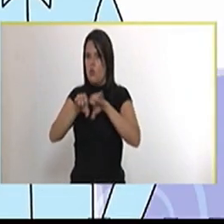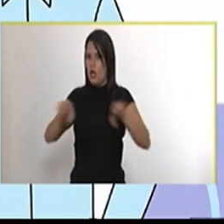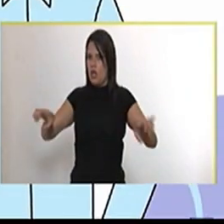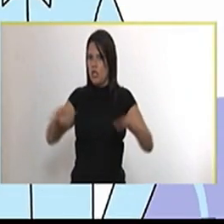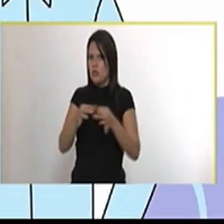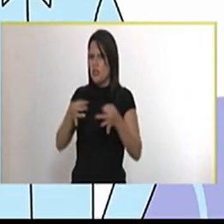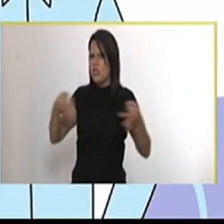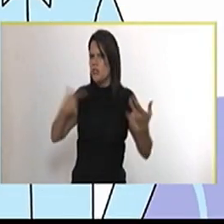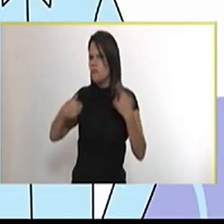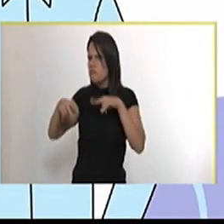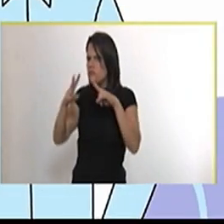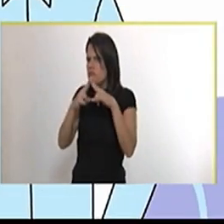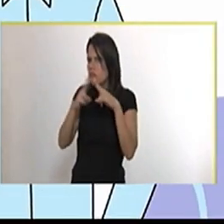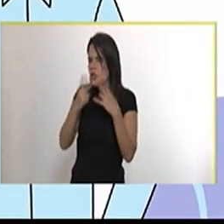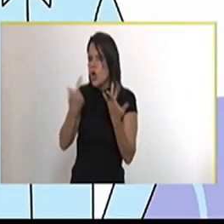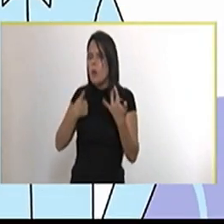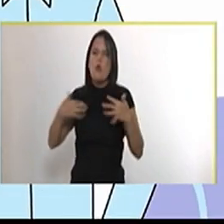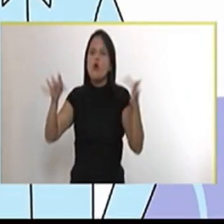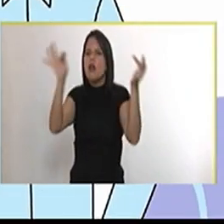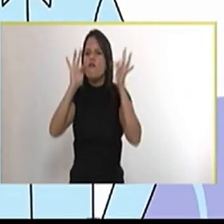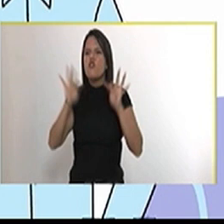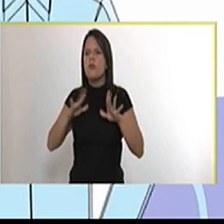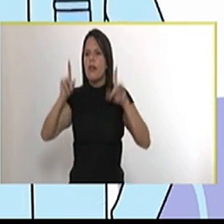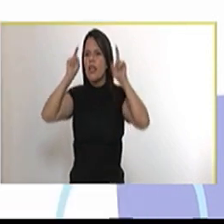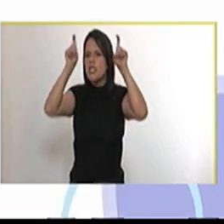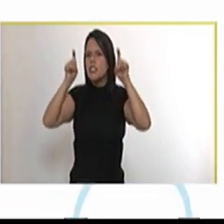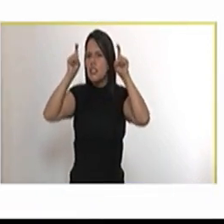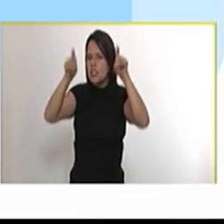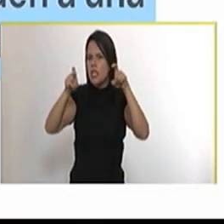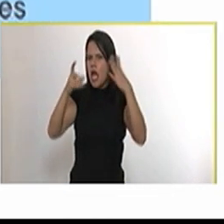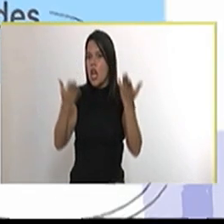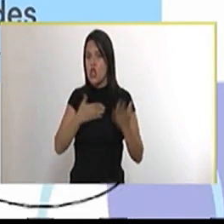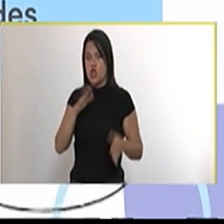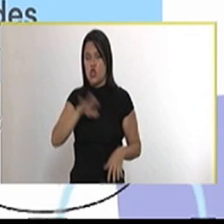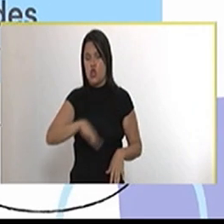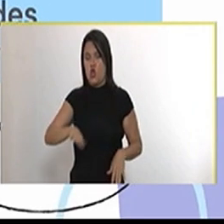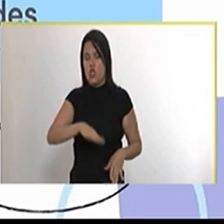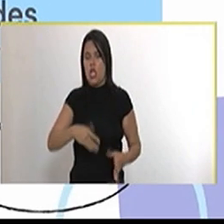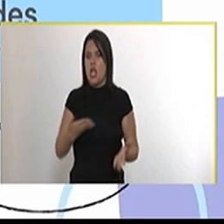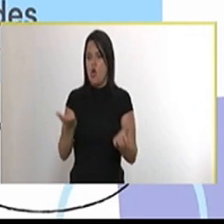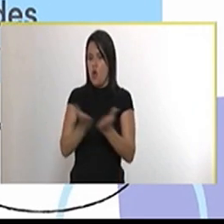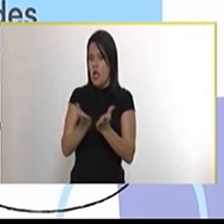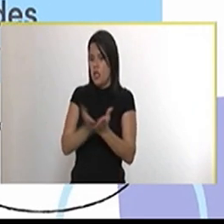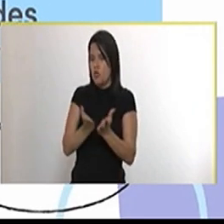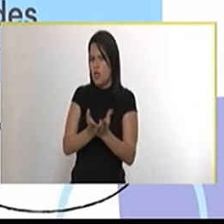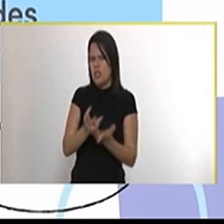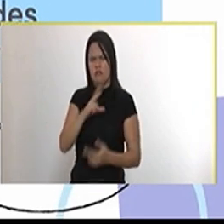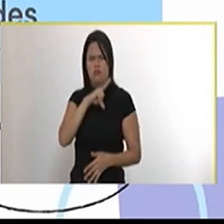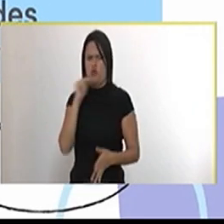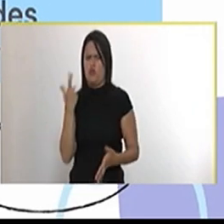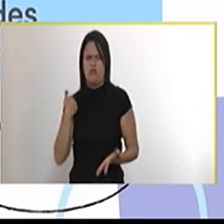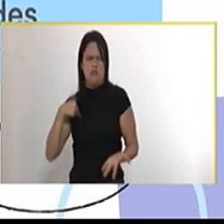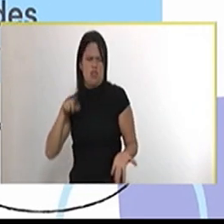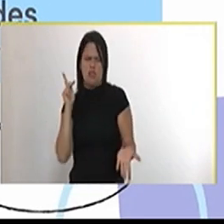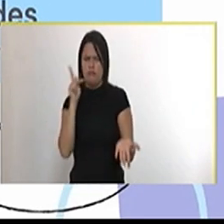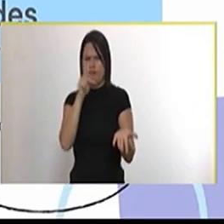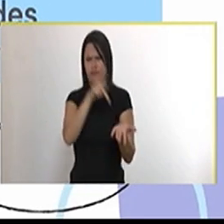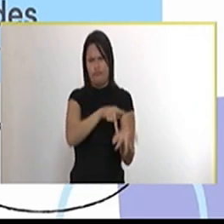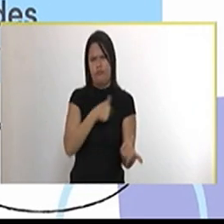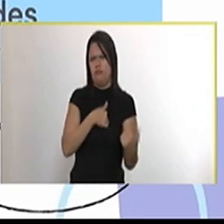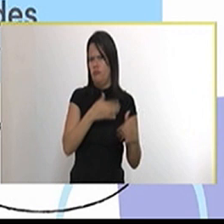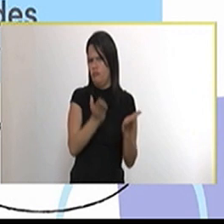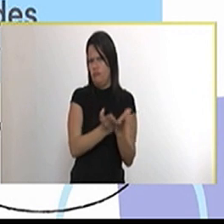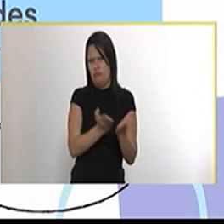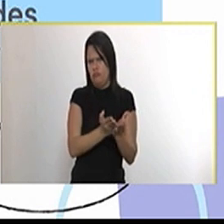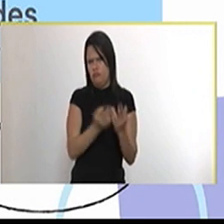La educación a distancia se concibe como una forma de enseñar en la cual los estudiantes no requieren estar físicamente